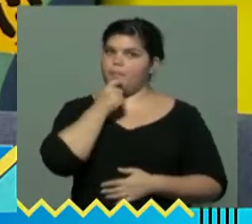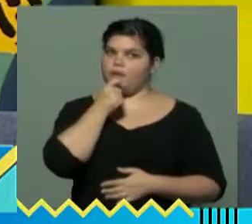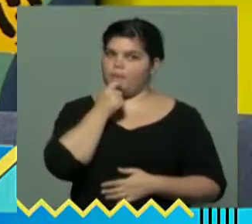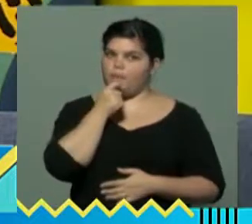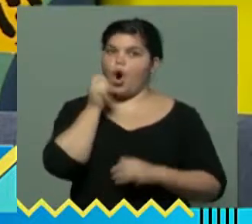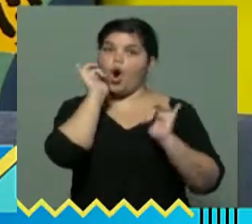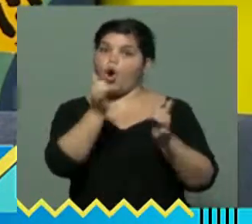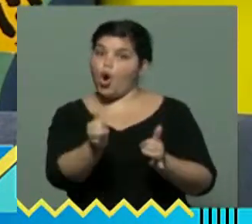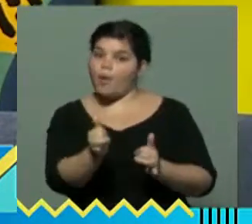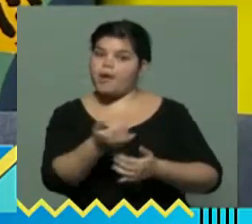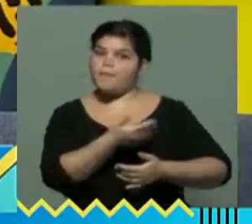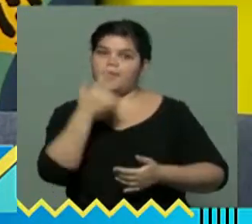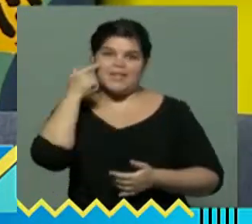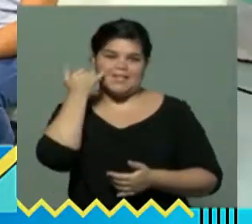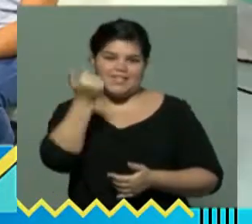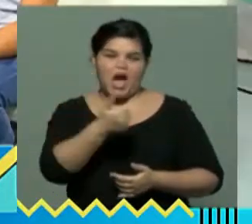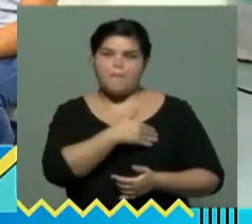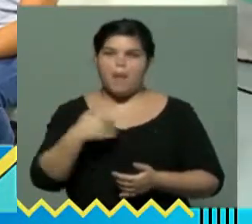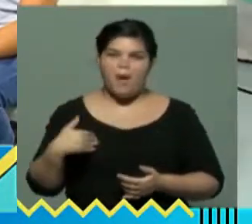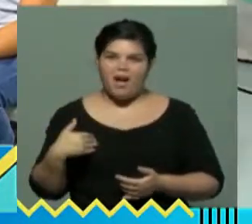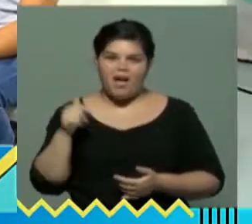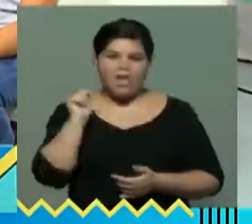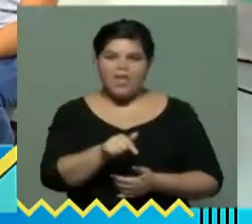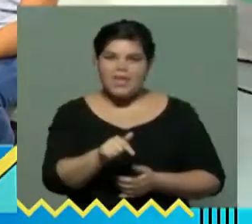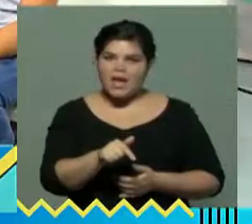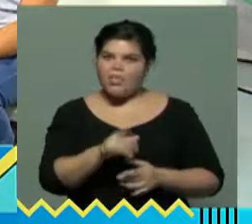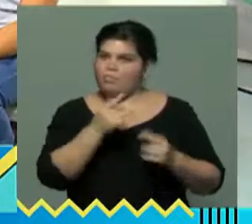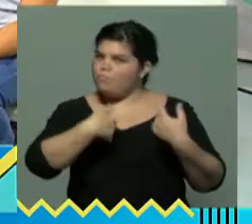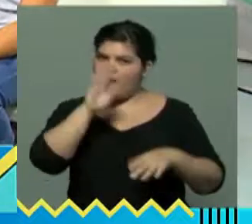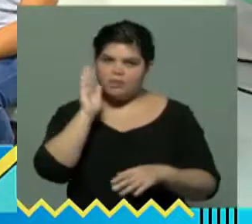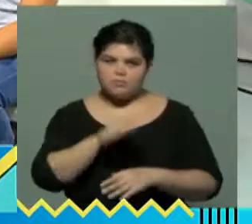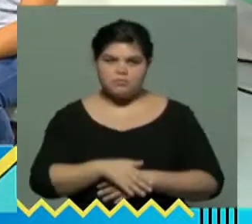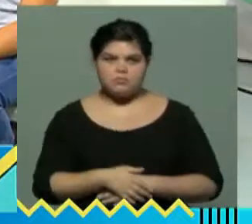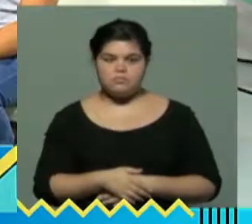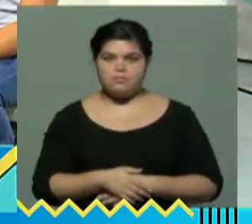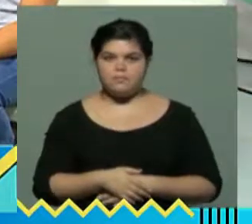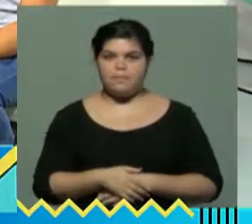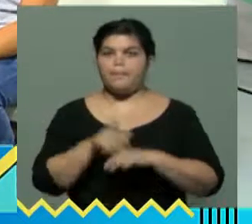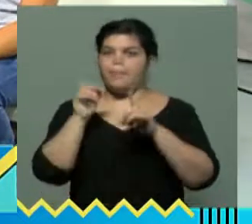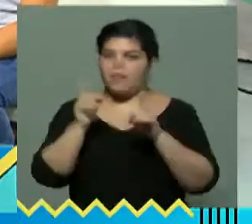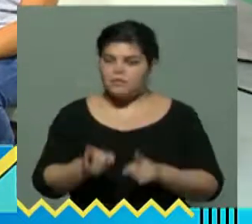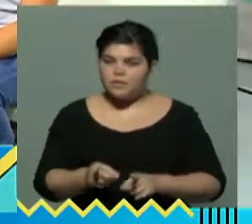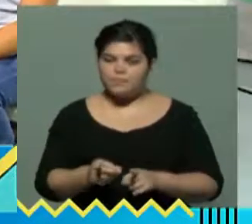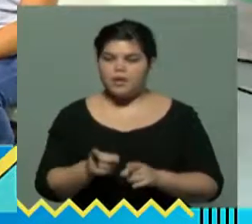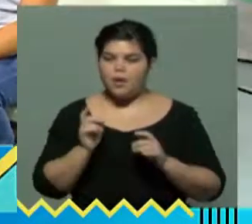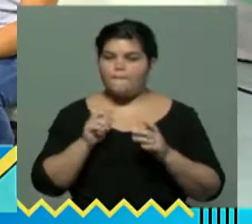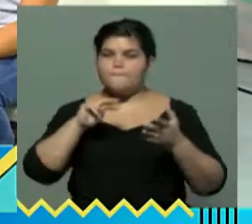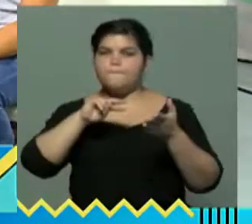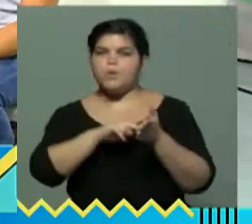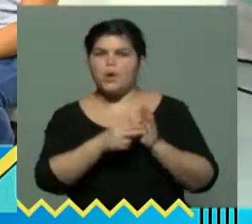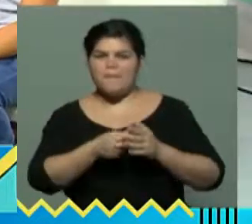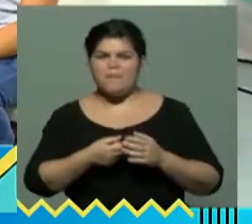también, ¿no? Es tal cual. Se quiere conseguir un trabajo y ya es una... Creo que igual hay un conflicto muy fuerte en el hecho de